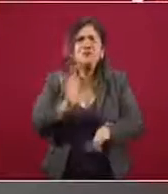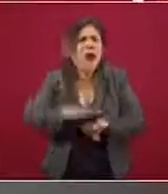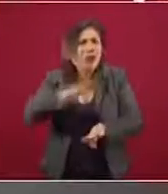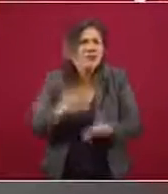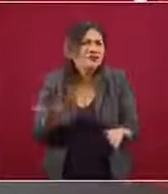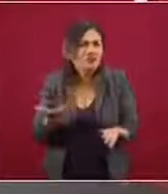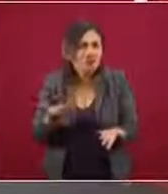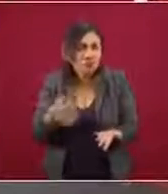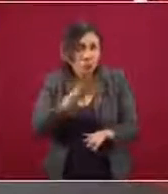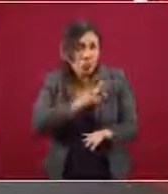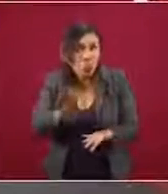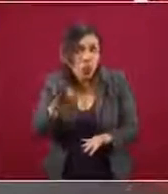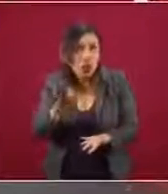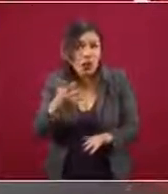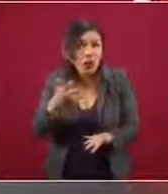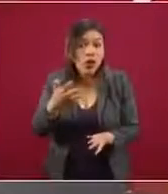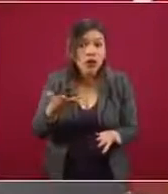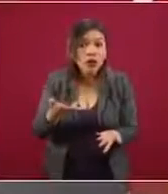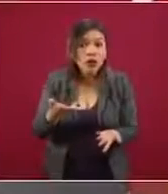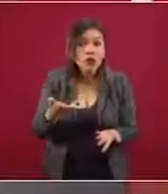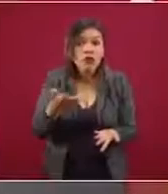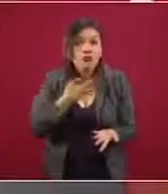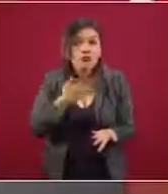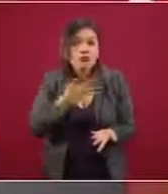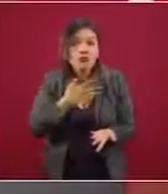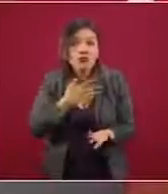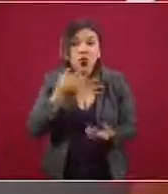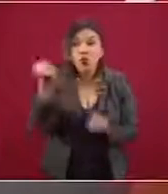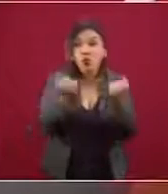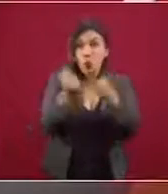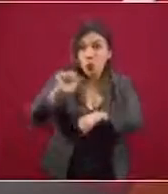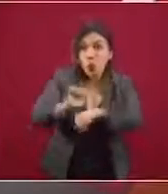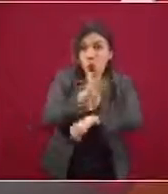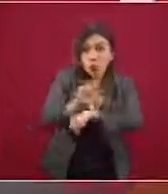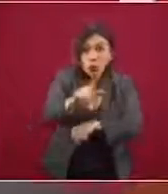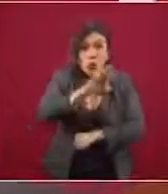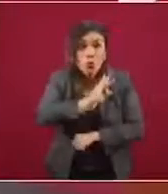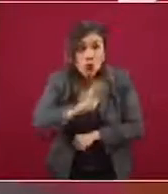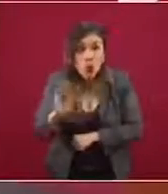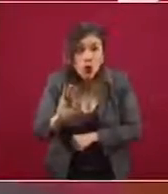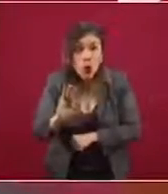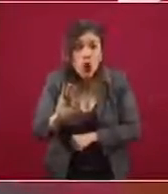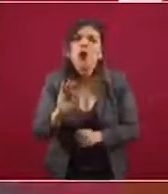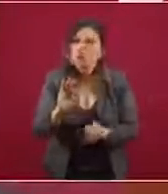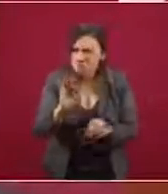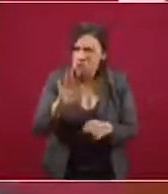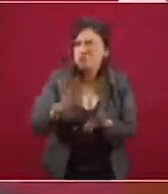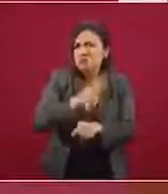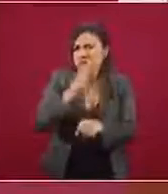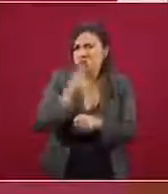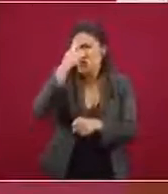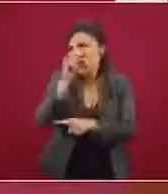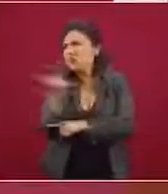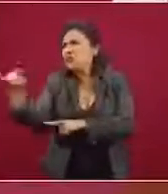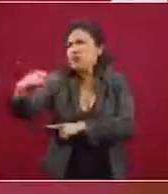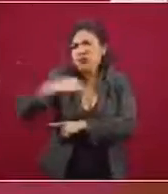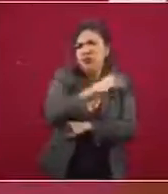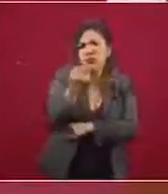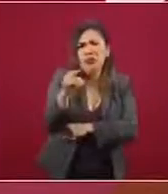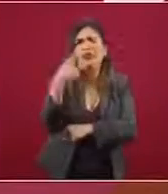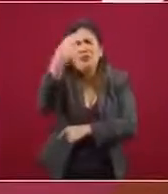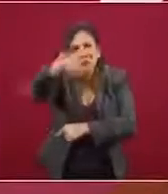Si se puede tener un vehículo modesto para el traslado, ¿por qué el